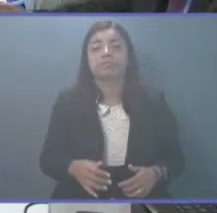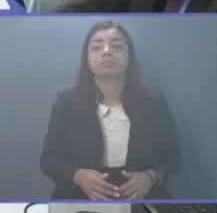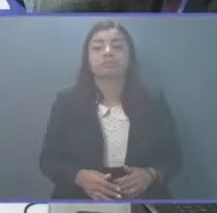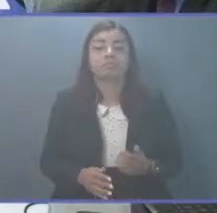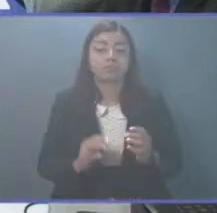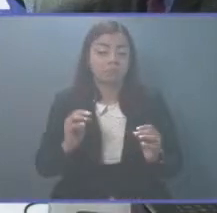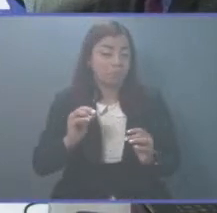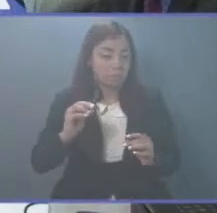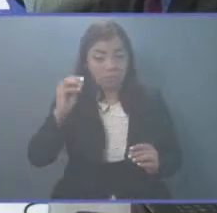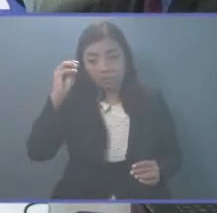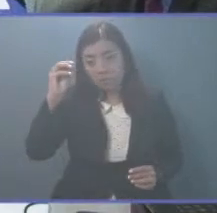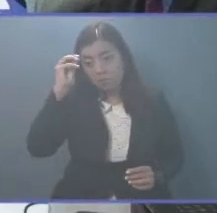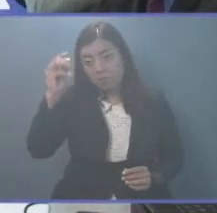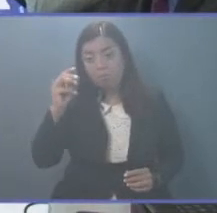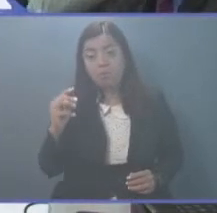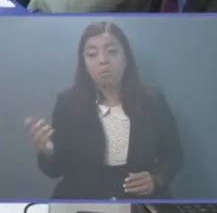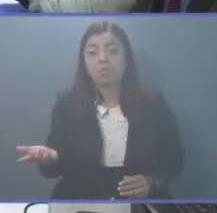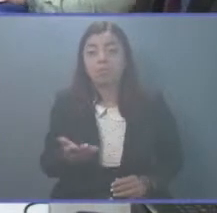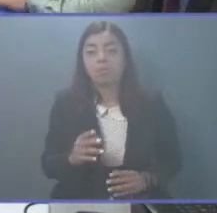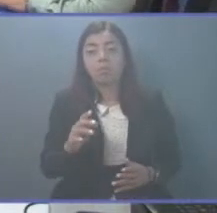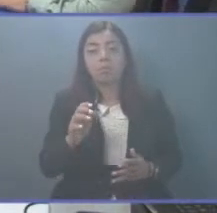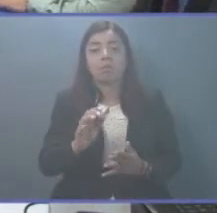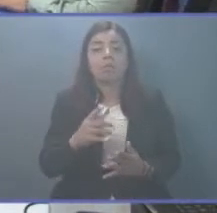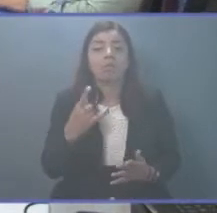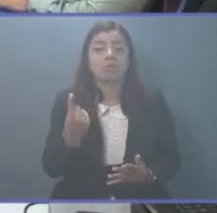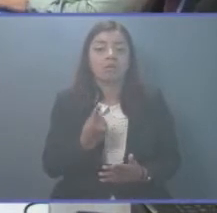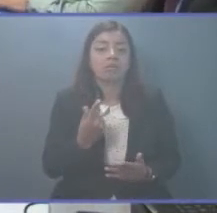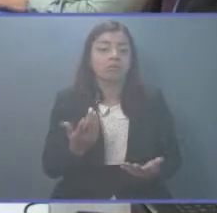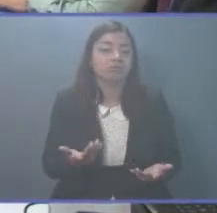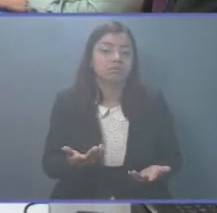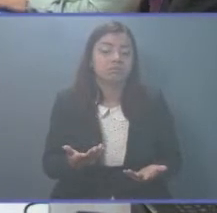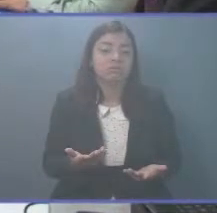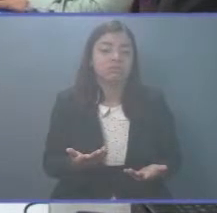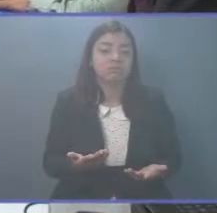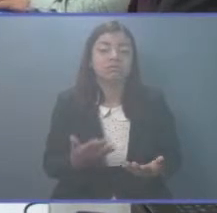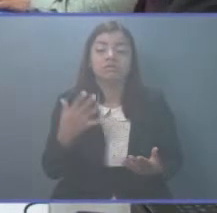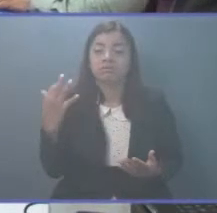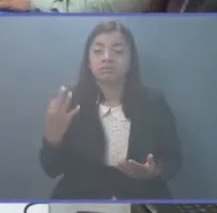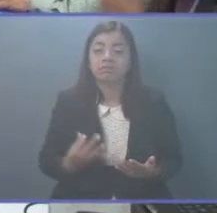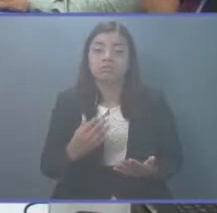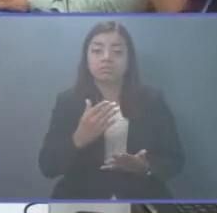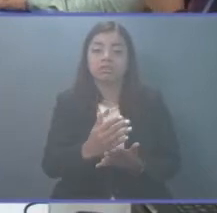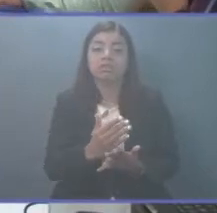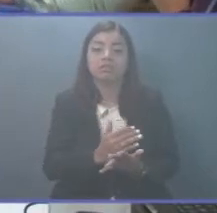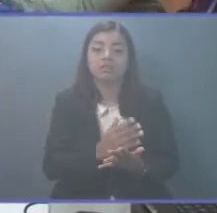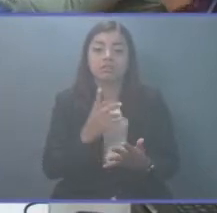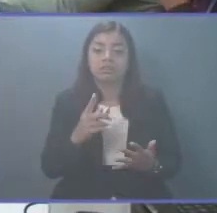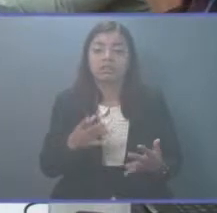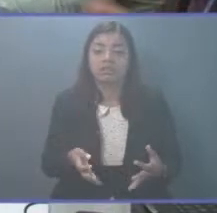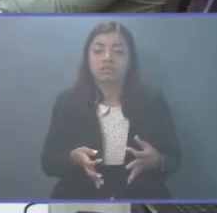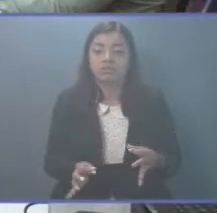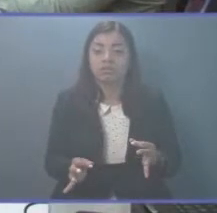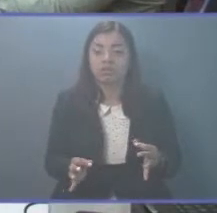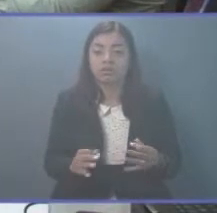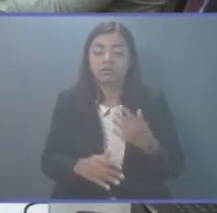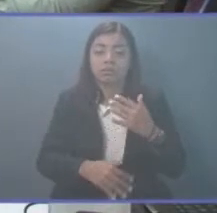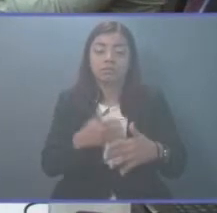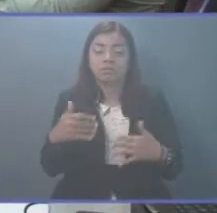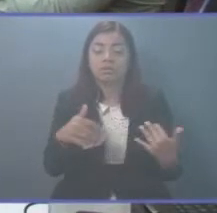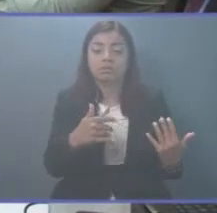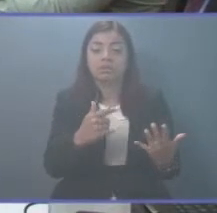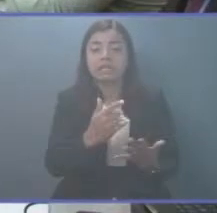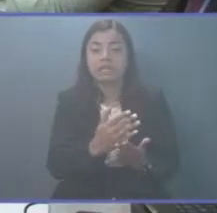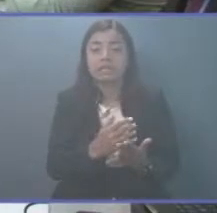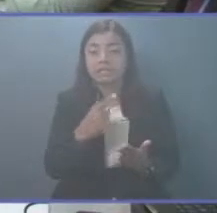No hay observaciones, pues. Aquí solamente poner, deberá recibirse de manera anticipada la deposición de